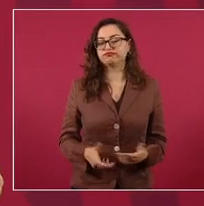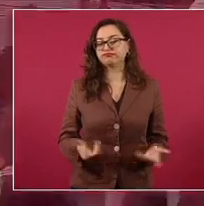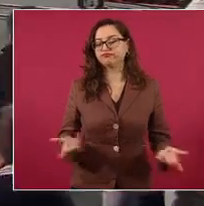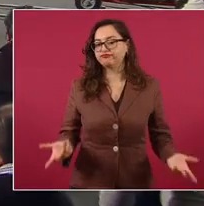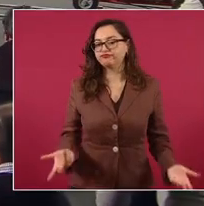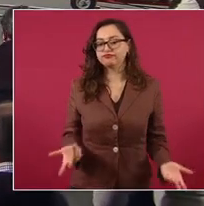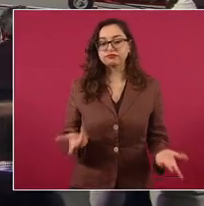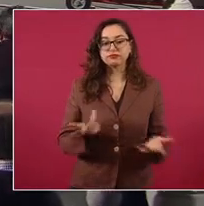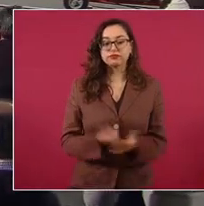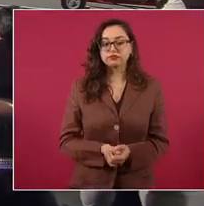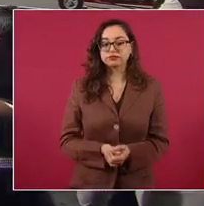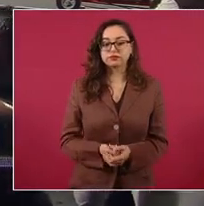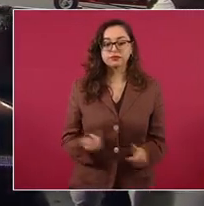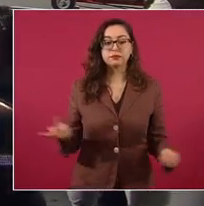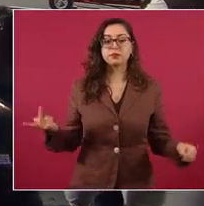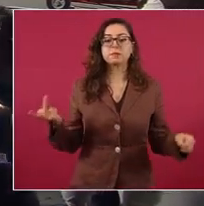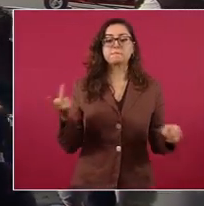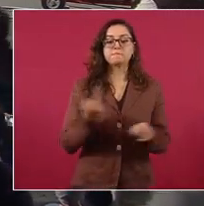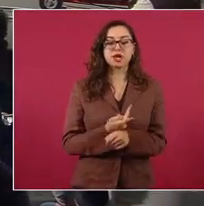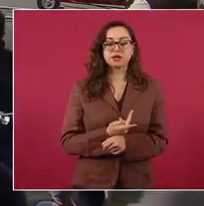que no termina todavía